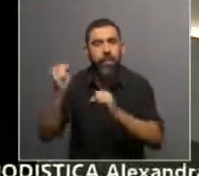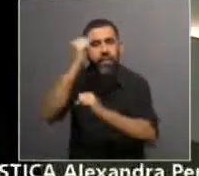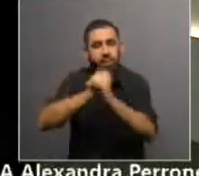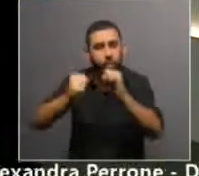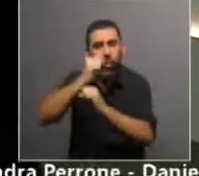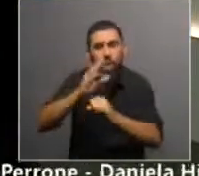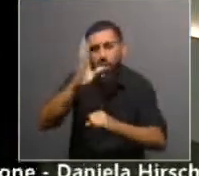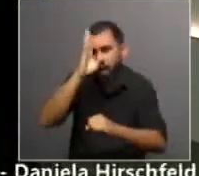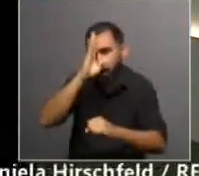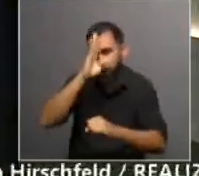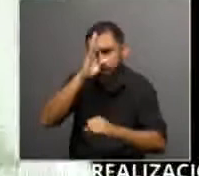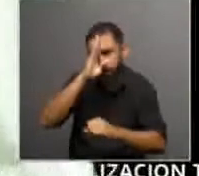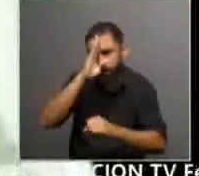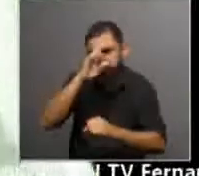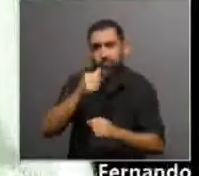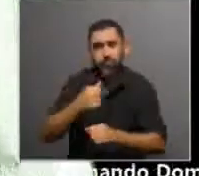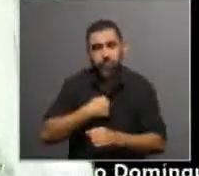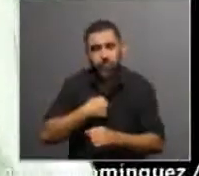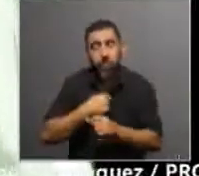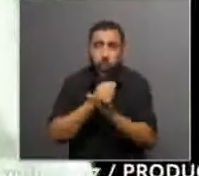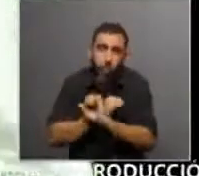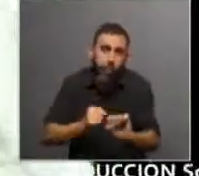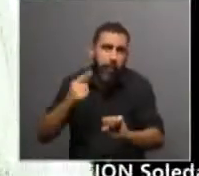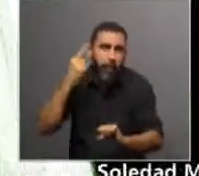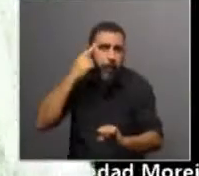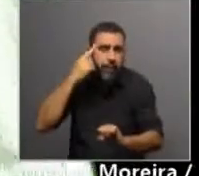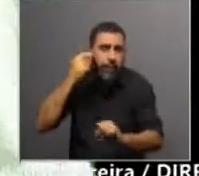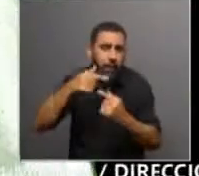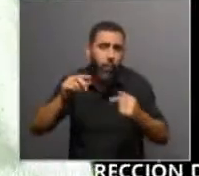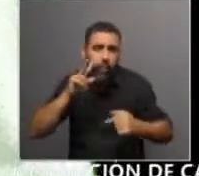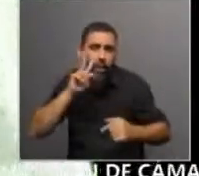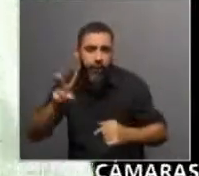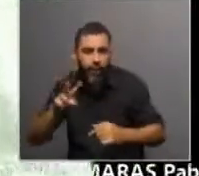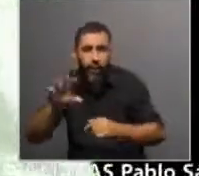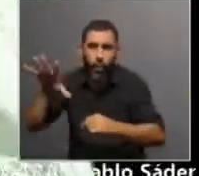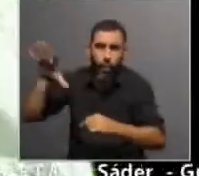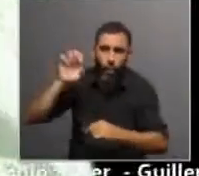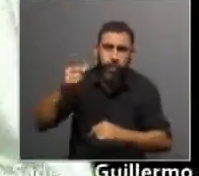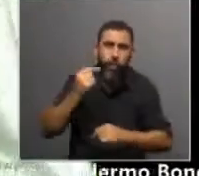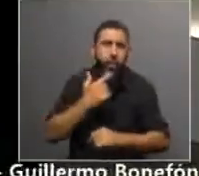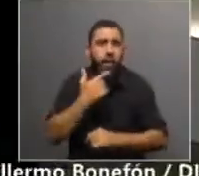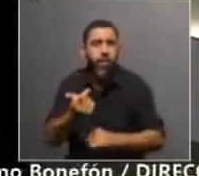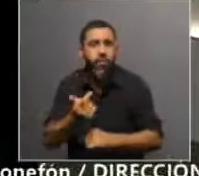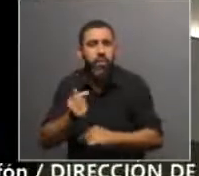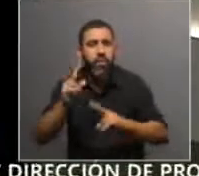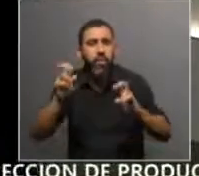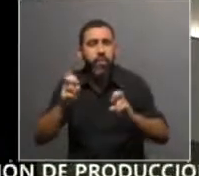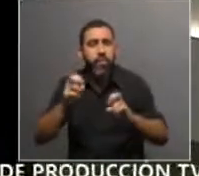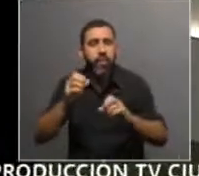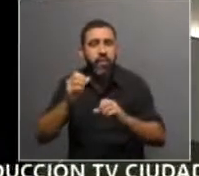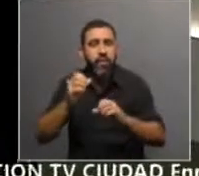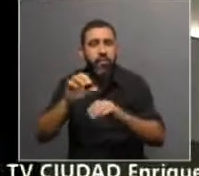aplicada al aprendizaje, ¿no? Y uno, bueno, se puede quedar con lo que ve, con lo que escucha, pero hay un ejemplo que tiene que ver con la